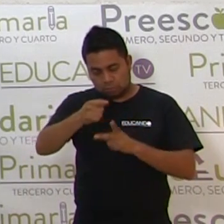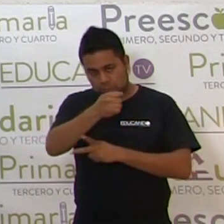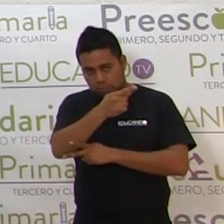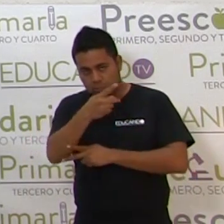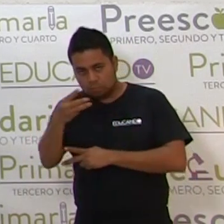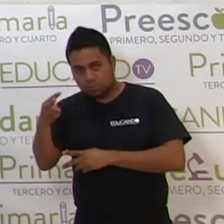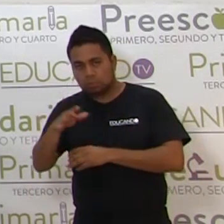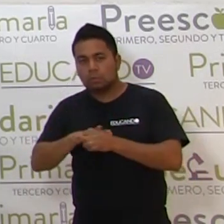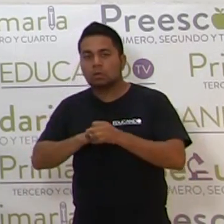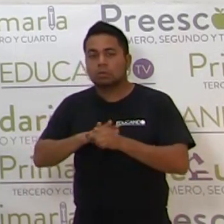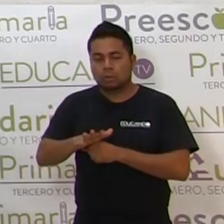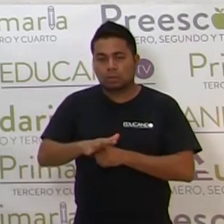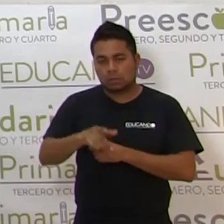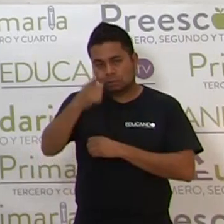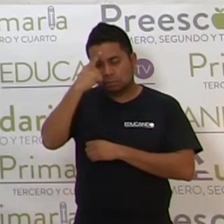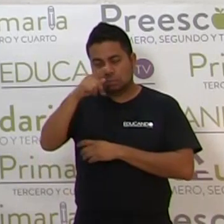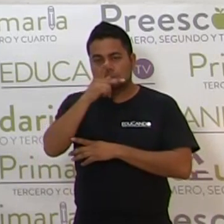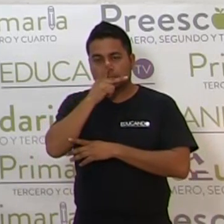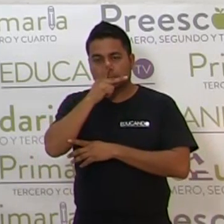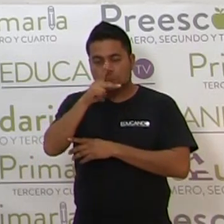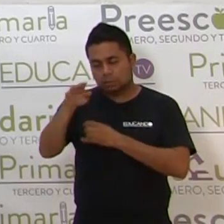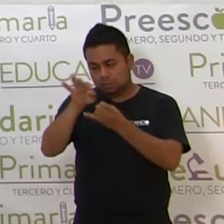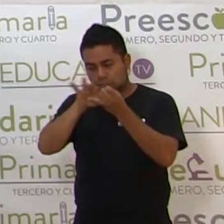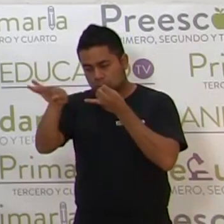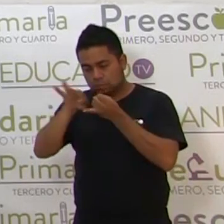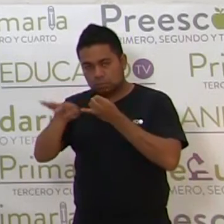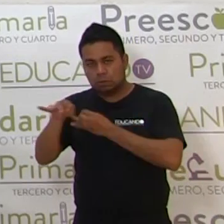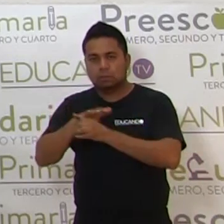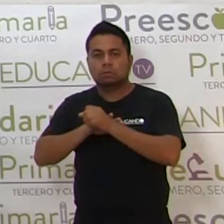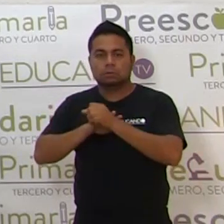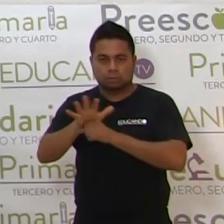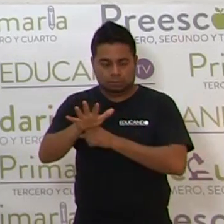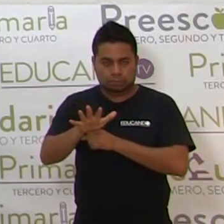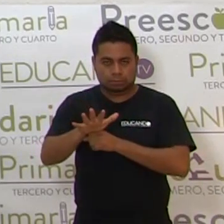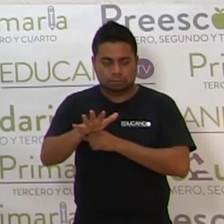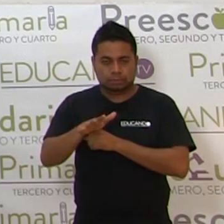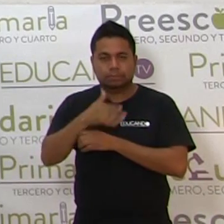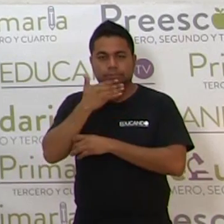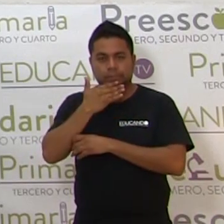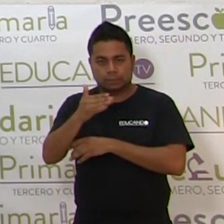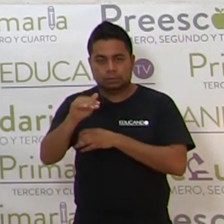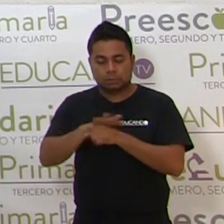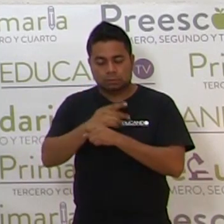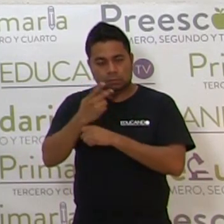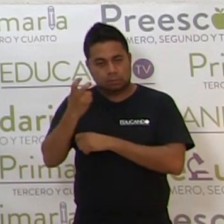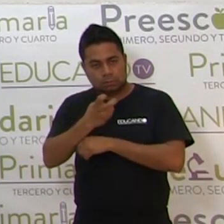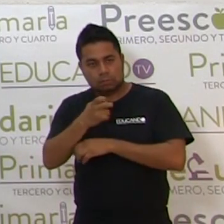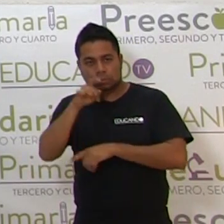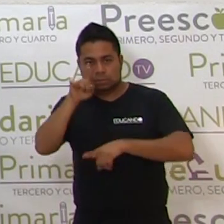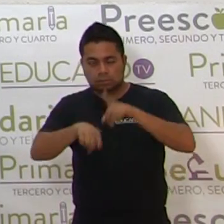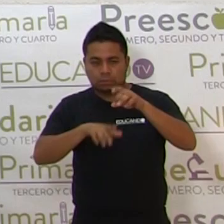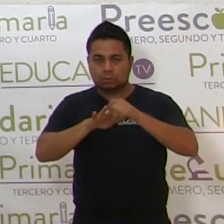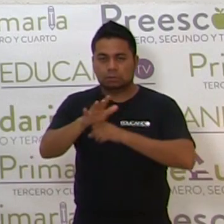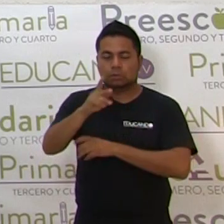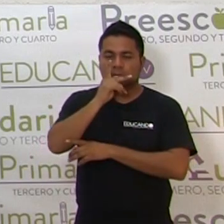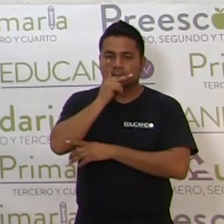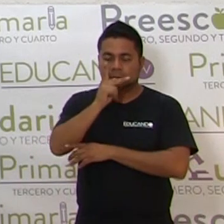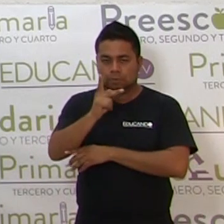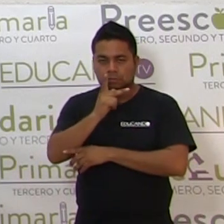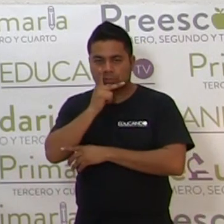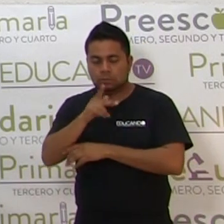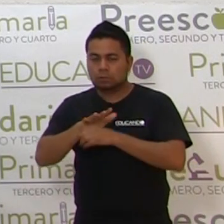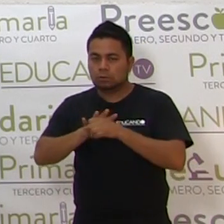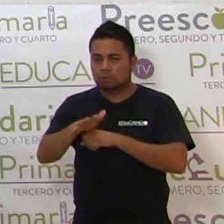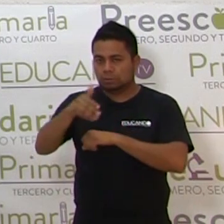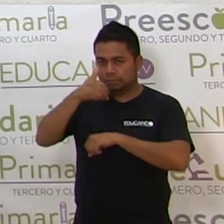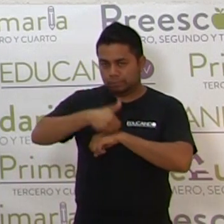es la palabra final. ¿Bien? Porque va a depender de la palabra final el